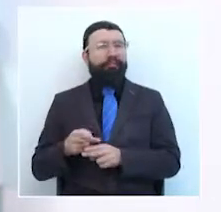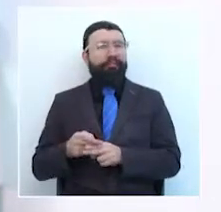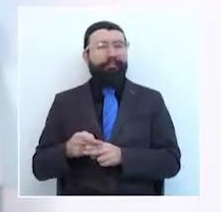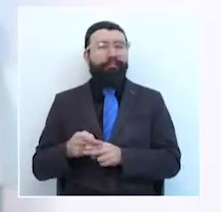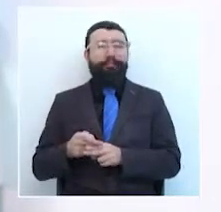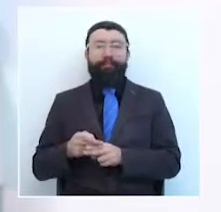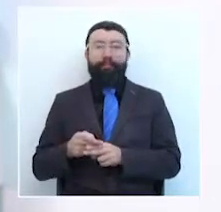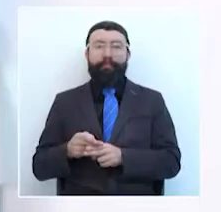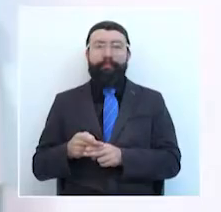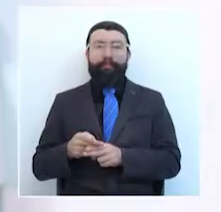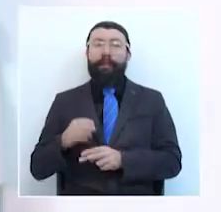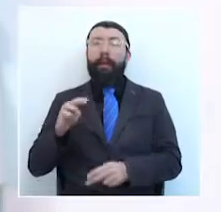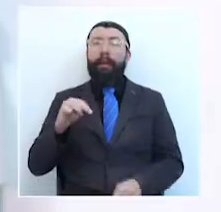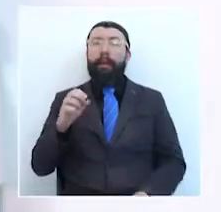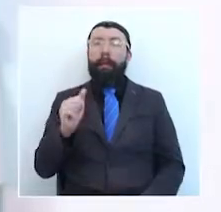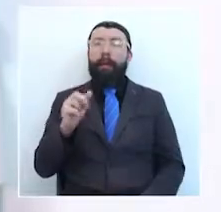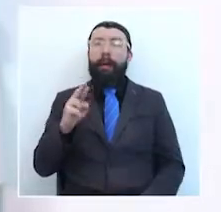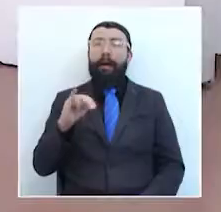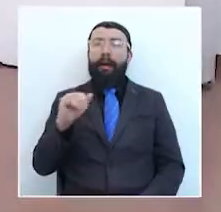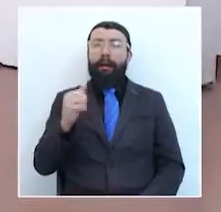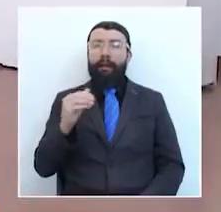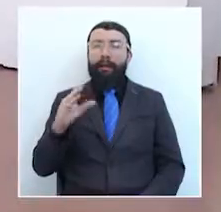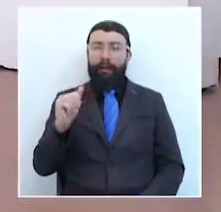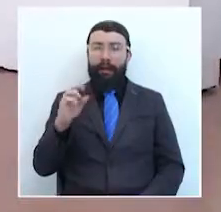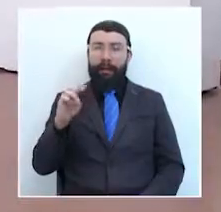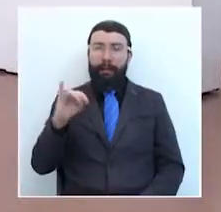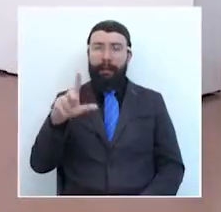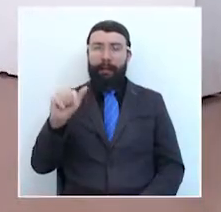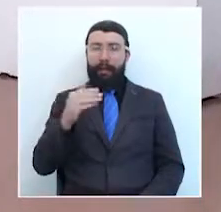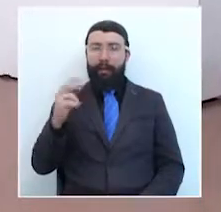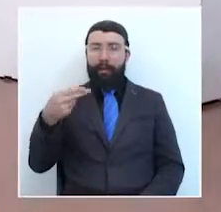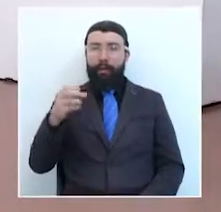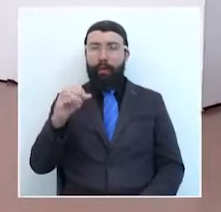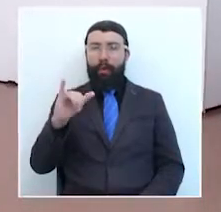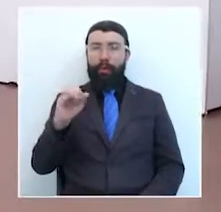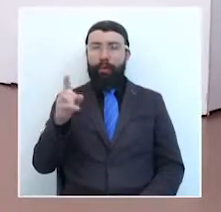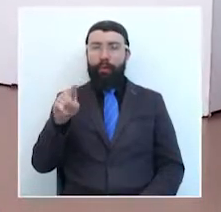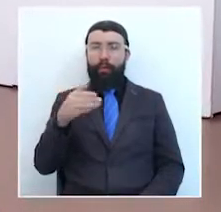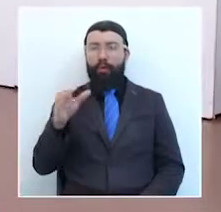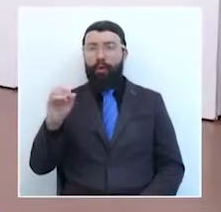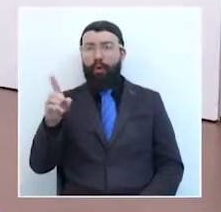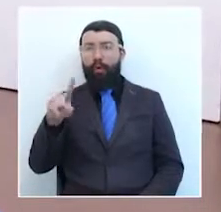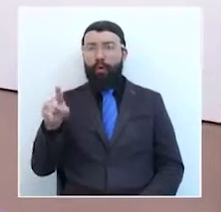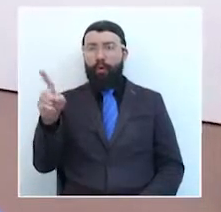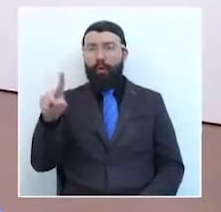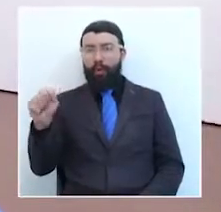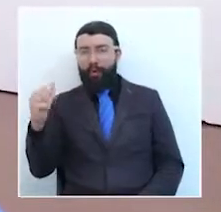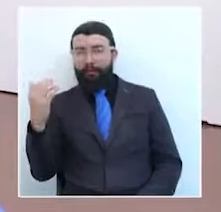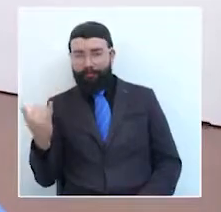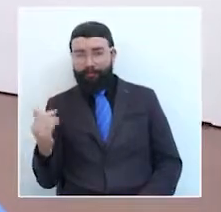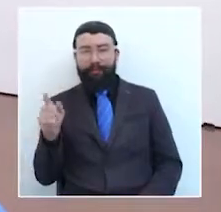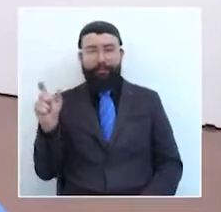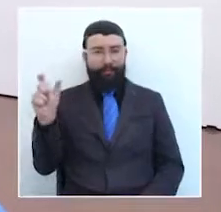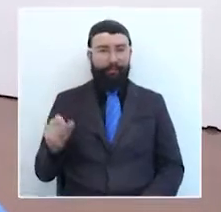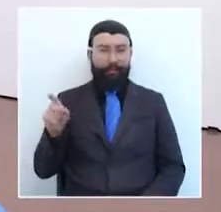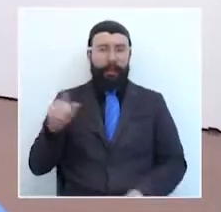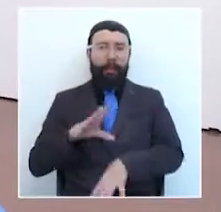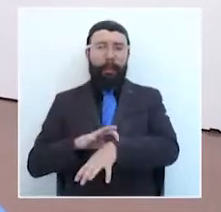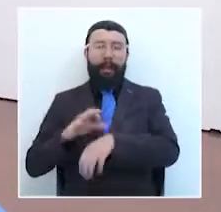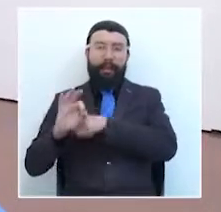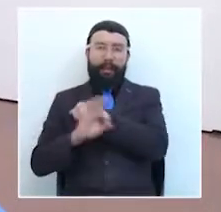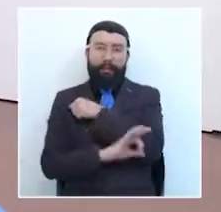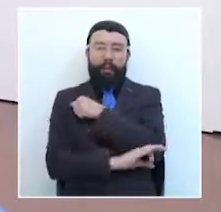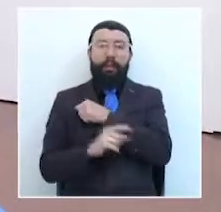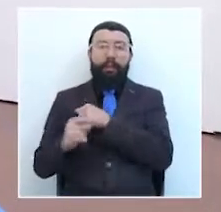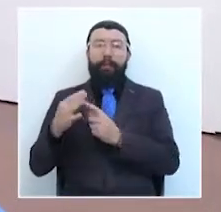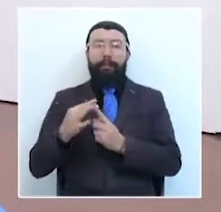doctora maría camila hoyos o sea ella es psicóloga con énfasis en psicología transpersonal especialista en